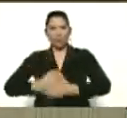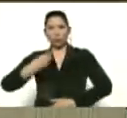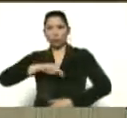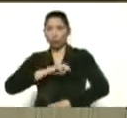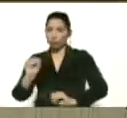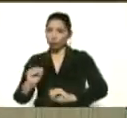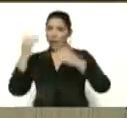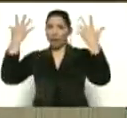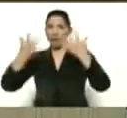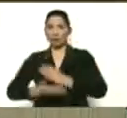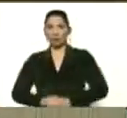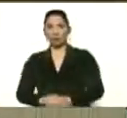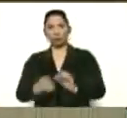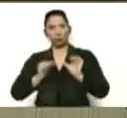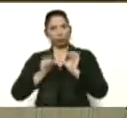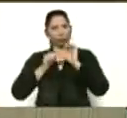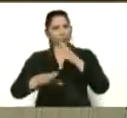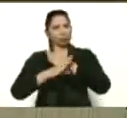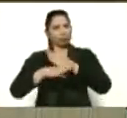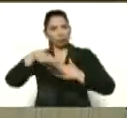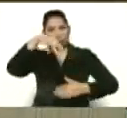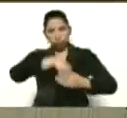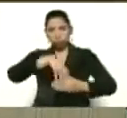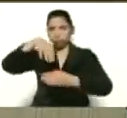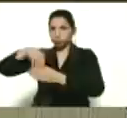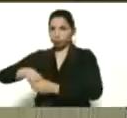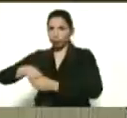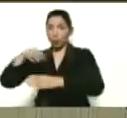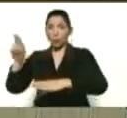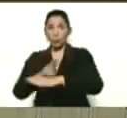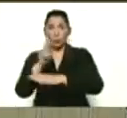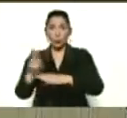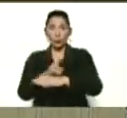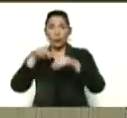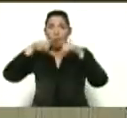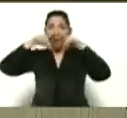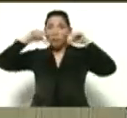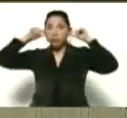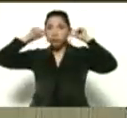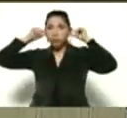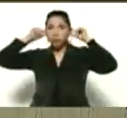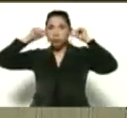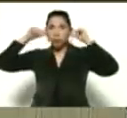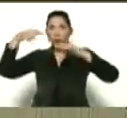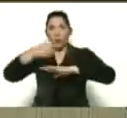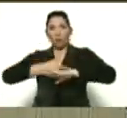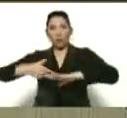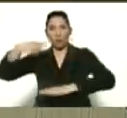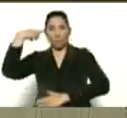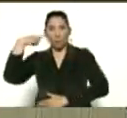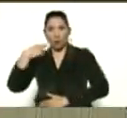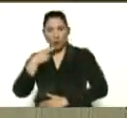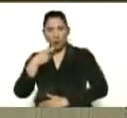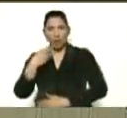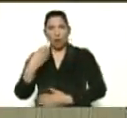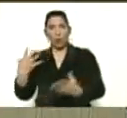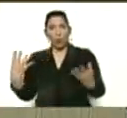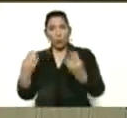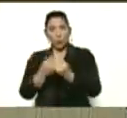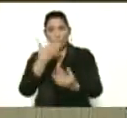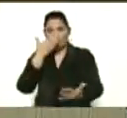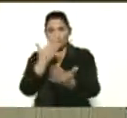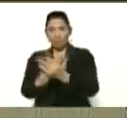ganar. Mantengamos la cuarentena, el uso de tapabocas, y el gobierno bolivariano, con el presidente Maduro al